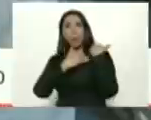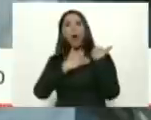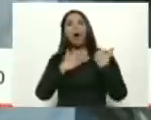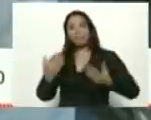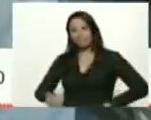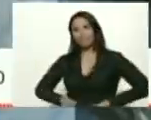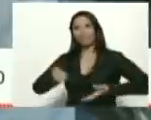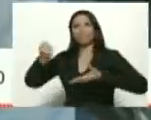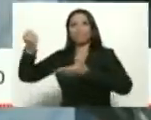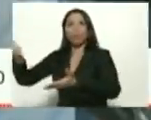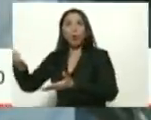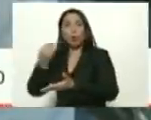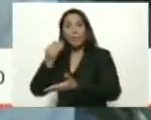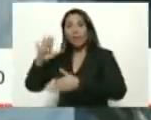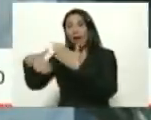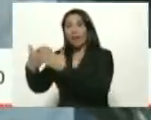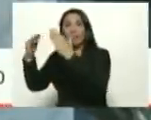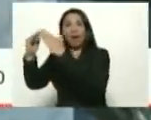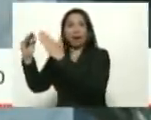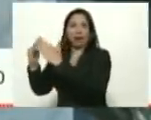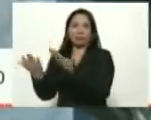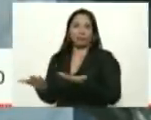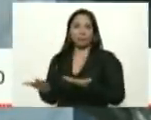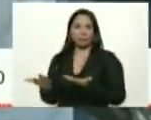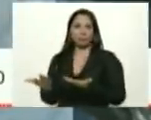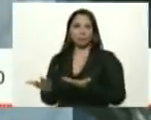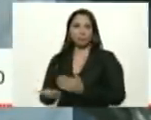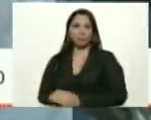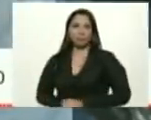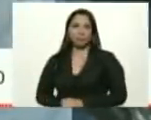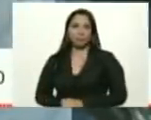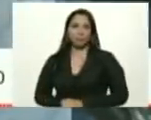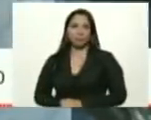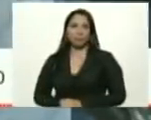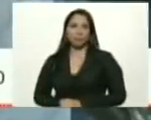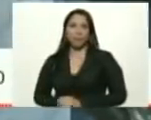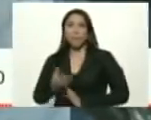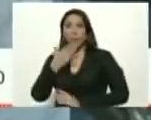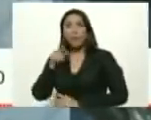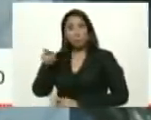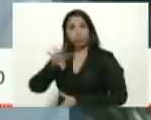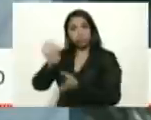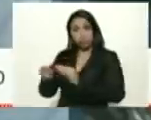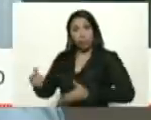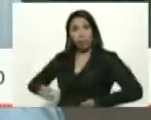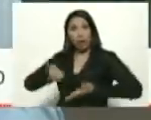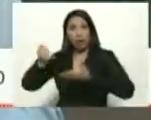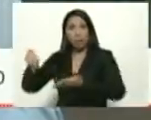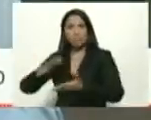¿verdad? Lo lleva al hogar el poder popular. Si los CLAT pueden,